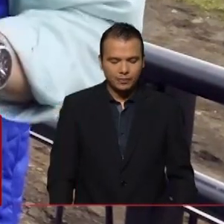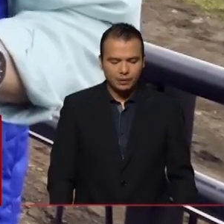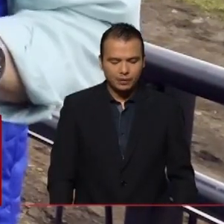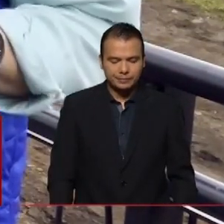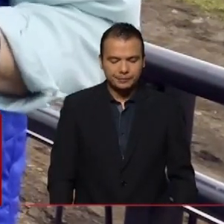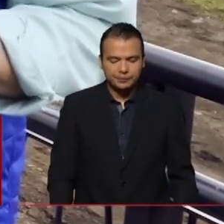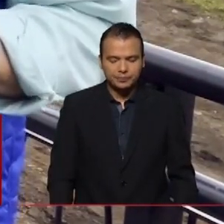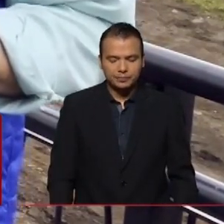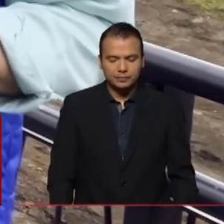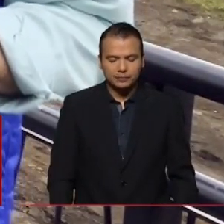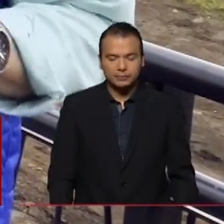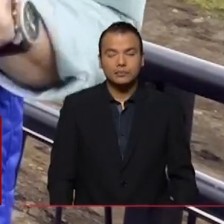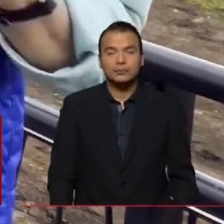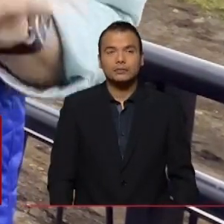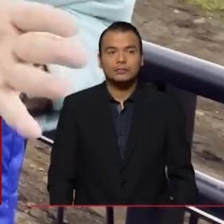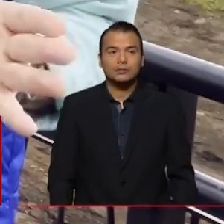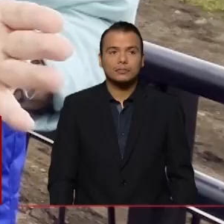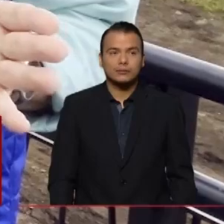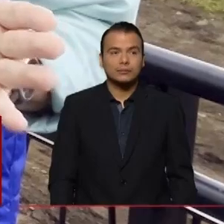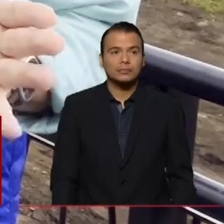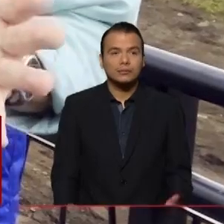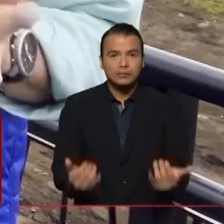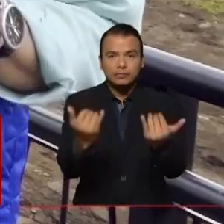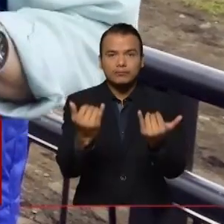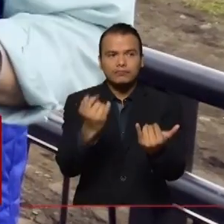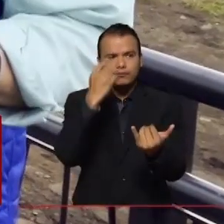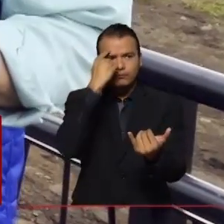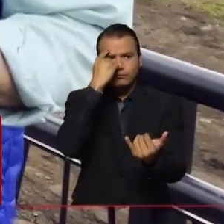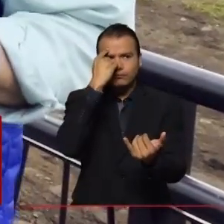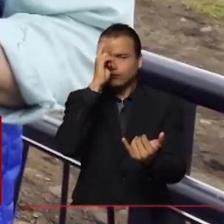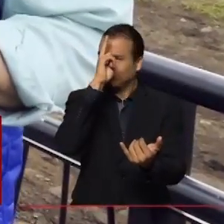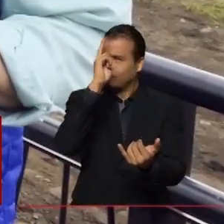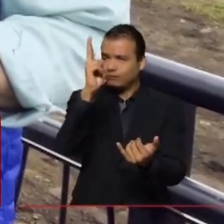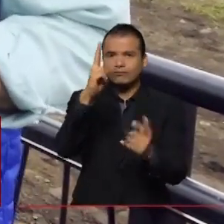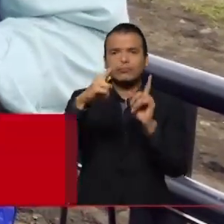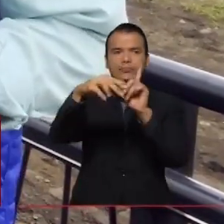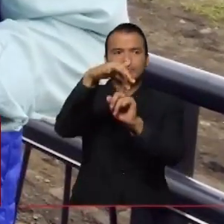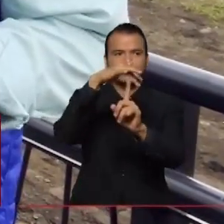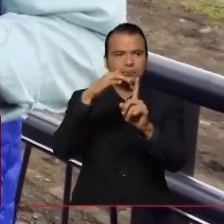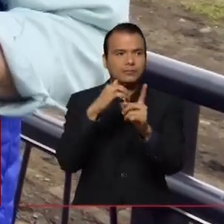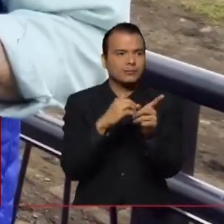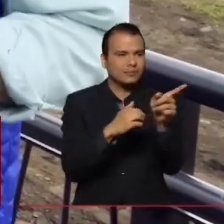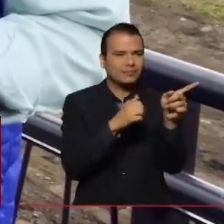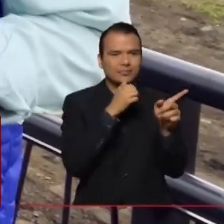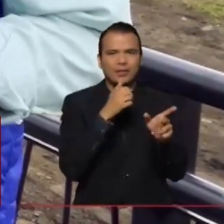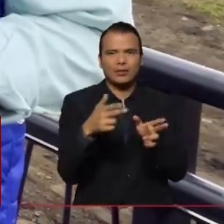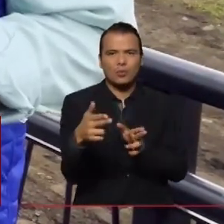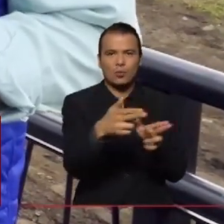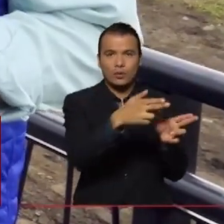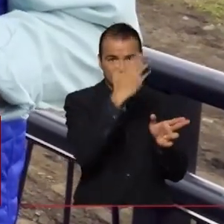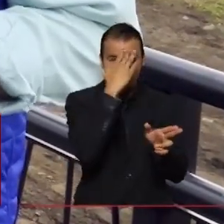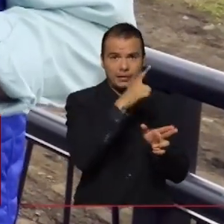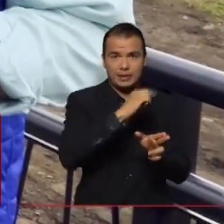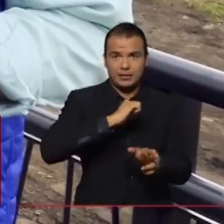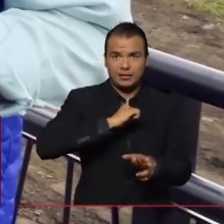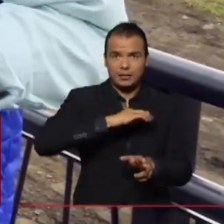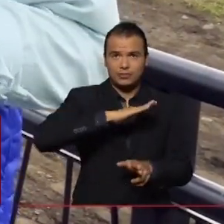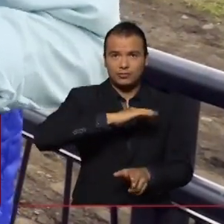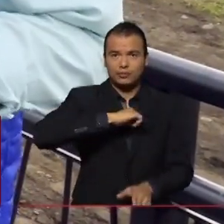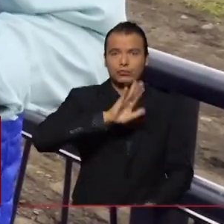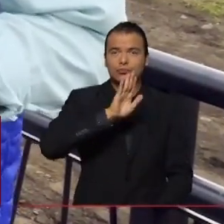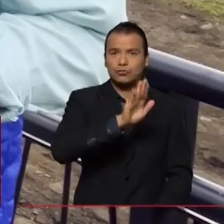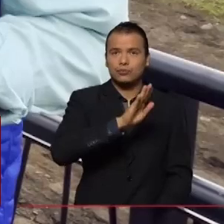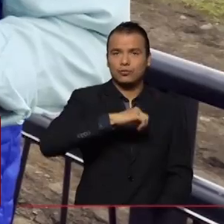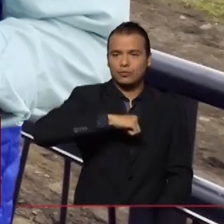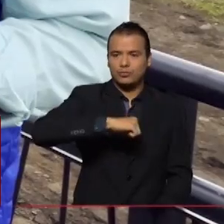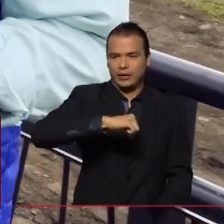Como garantes, ante todo, del medio ambiente, también estamos frente al río Pance, que es sujeto de derechos, de tal forma que